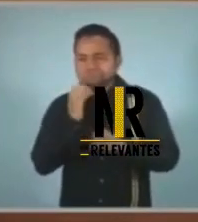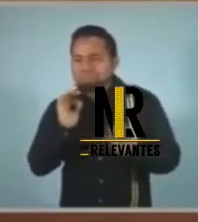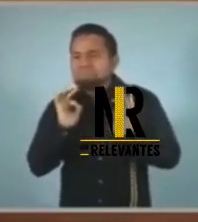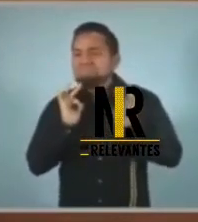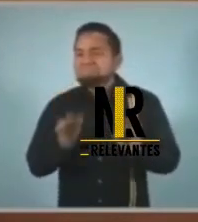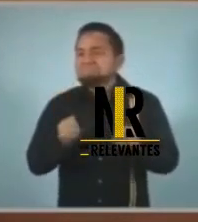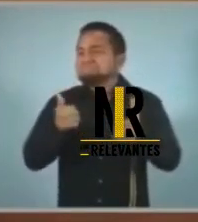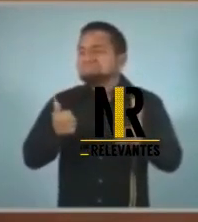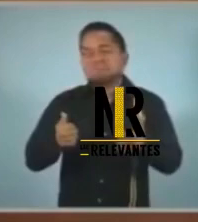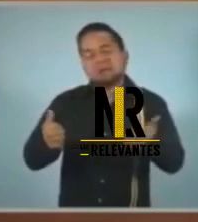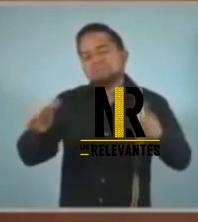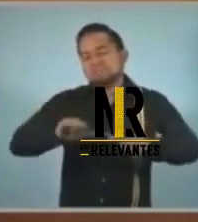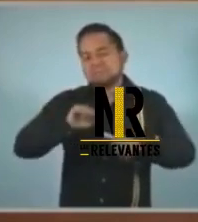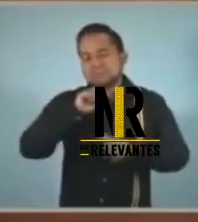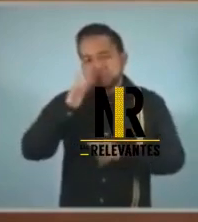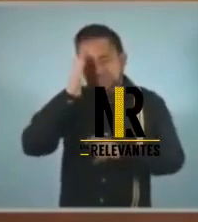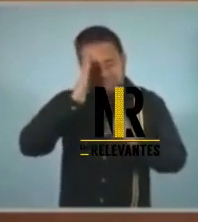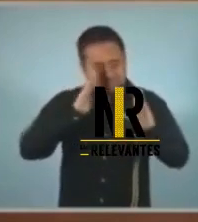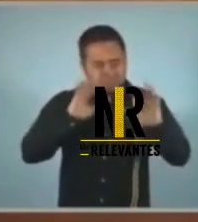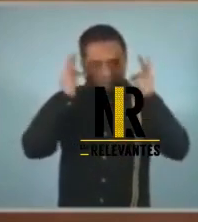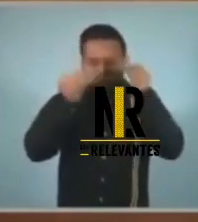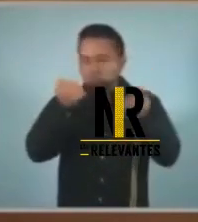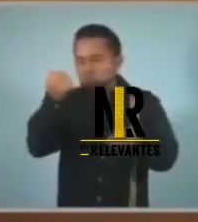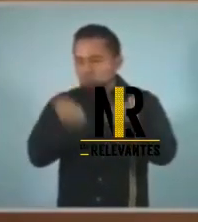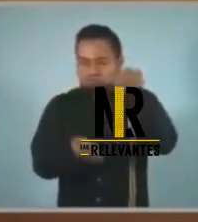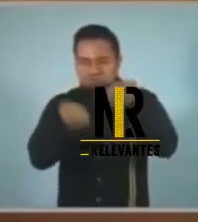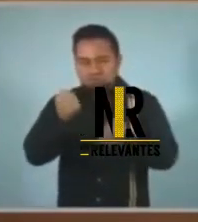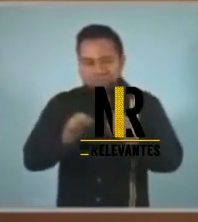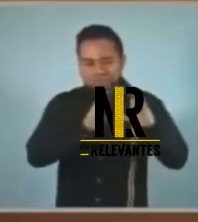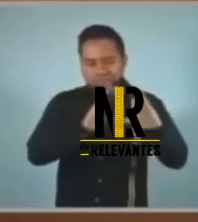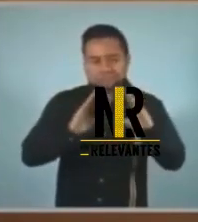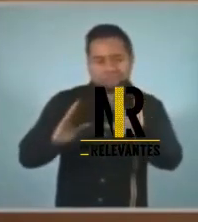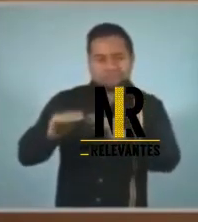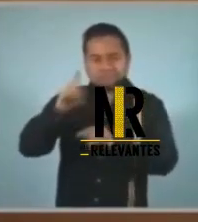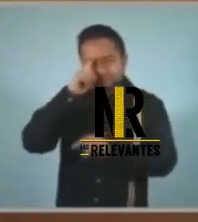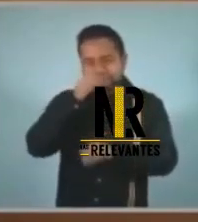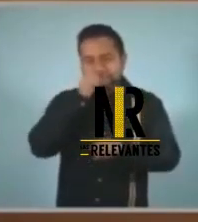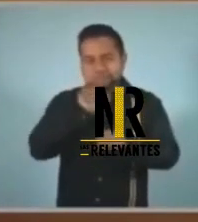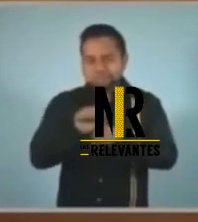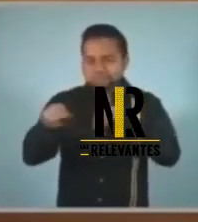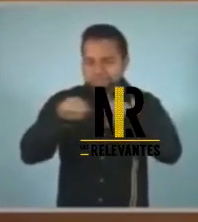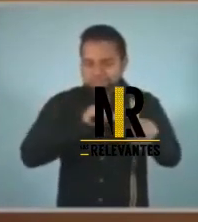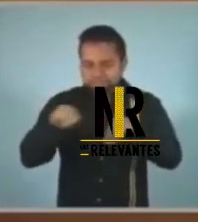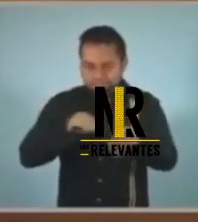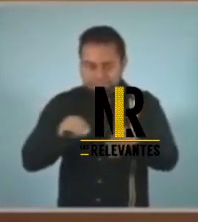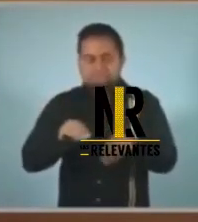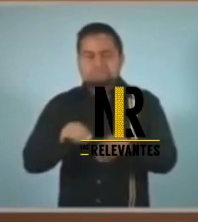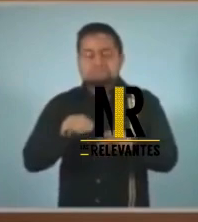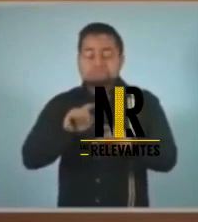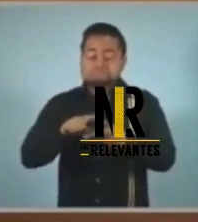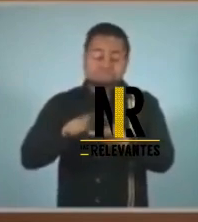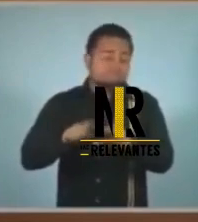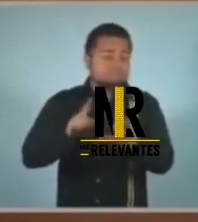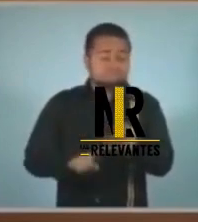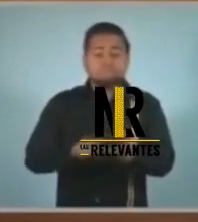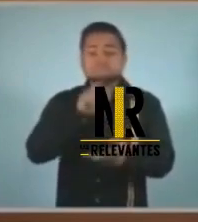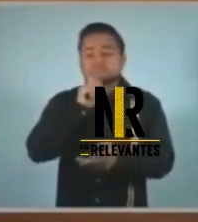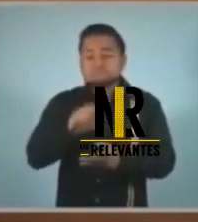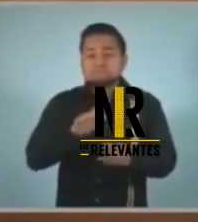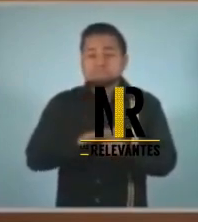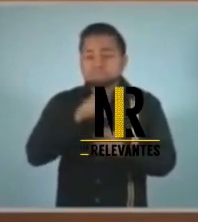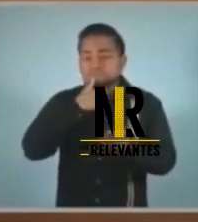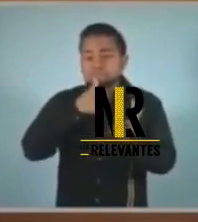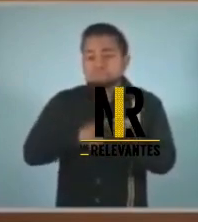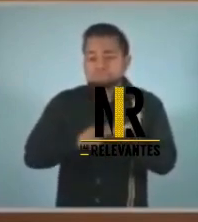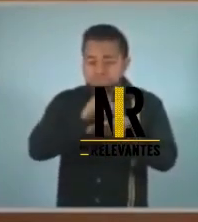unidades, la capacitación a las personas operadoras que se da en la Secretaría de Movilidad. Y también existe una carta